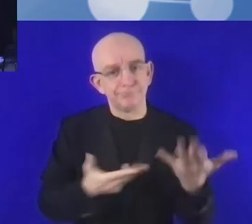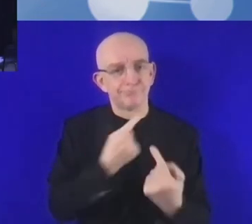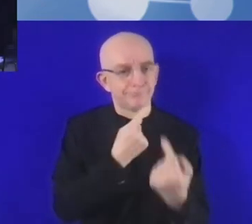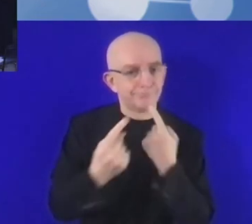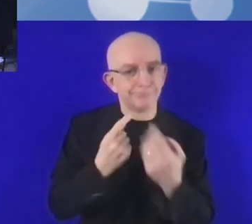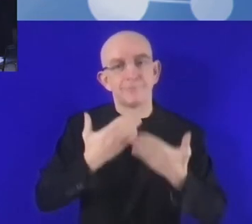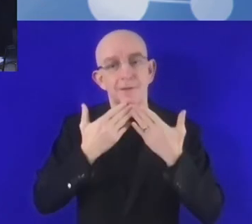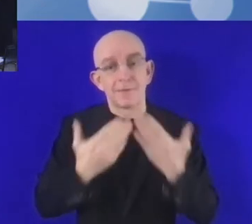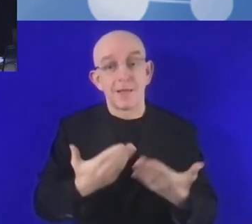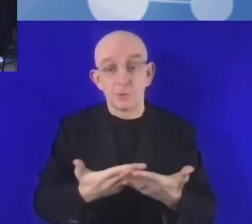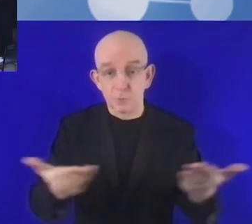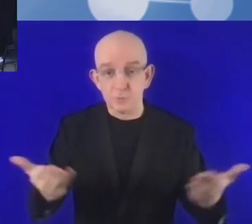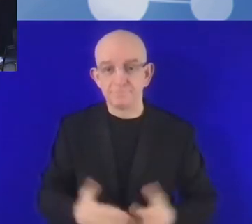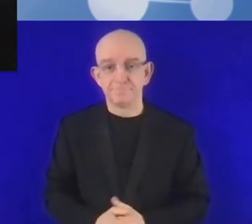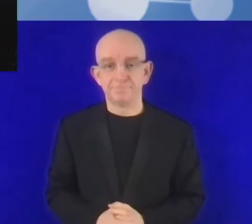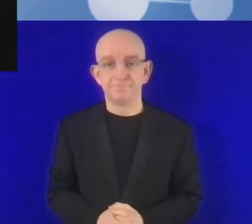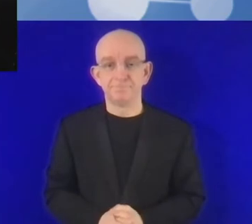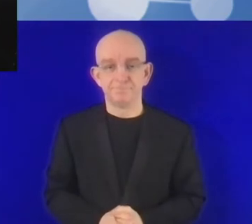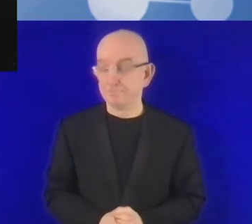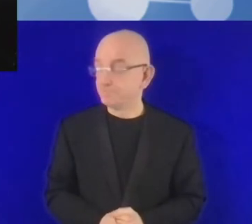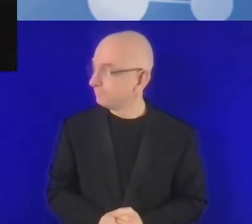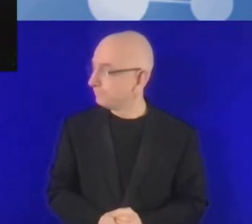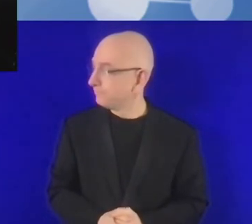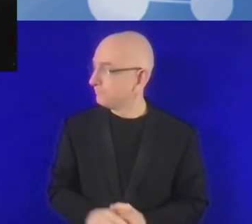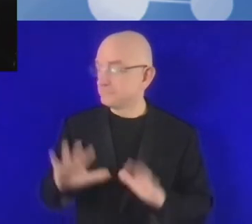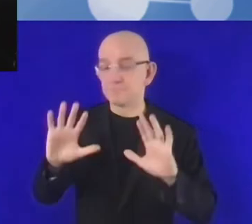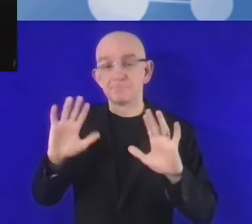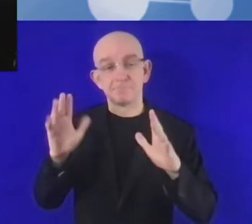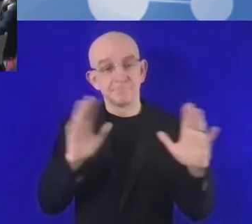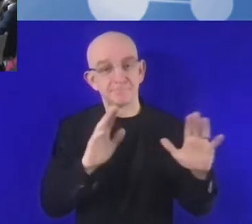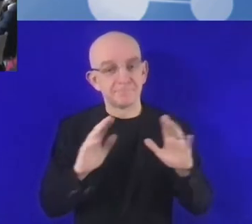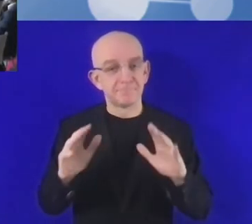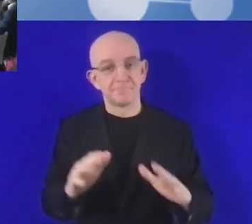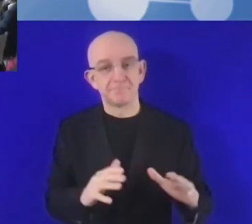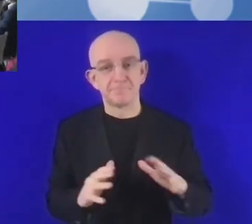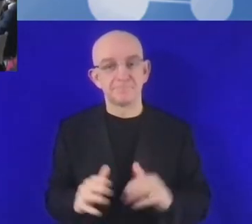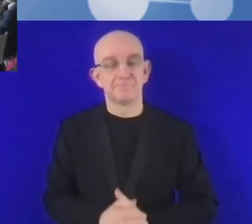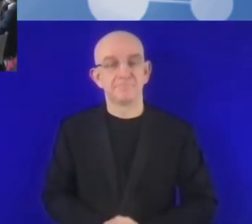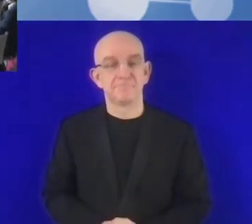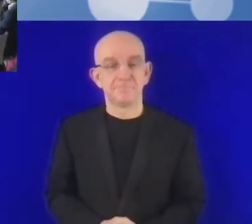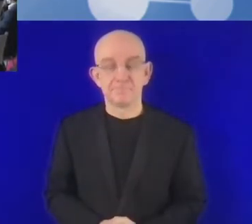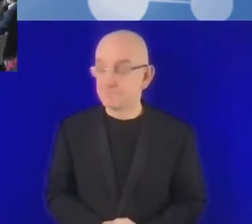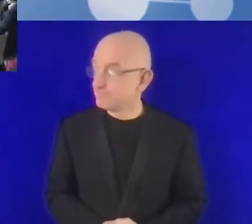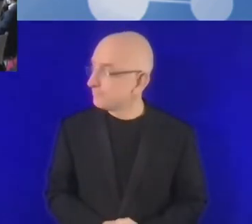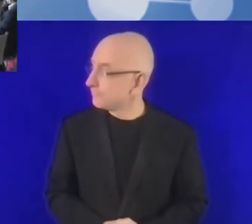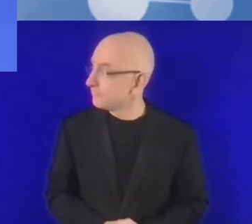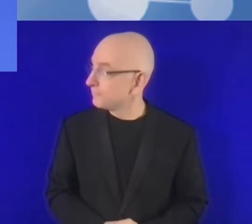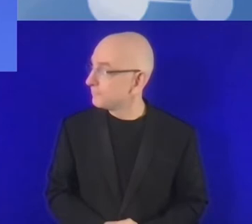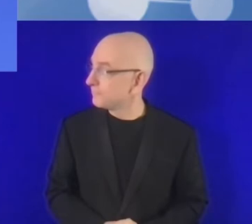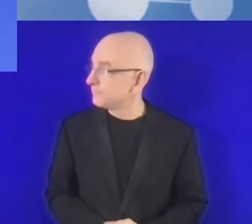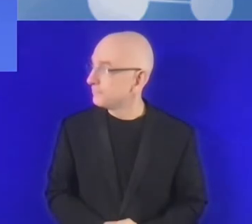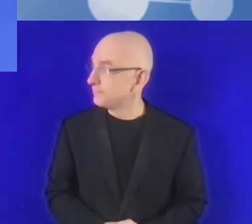deseo unos debates muy fructíferos. Muchas gracias. Thank you, Mr. Secretary General.